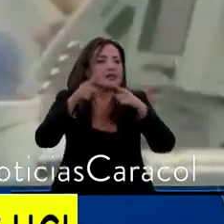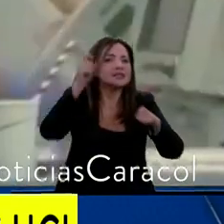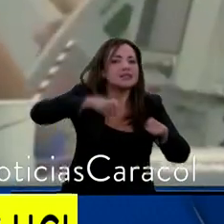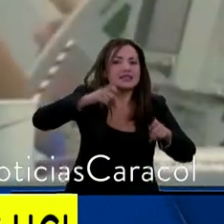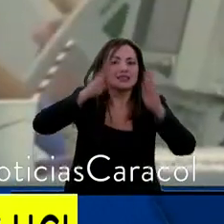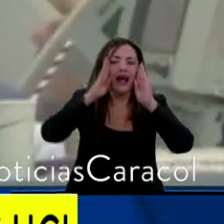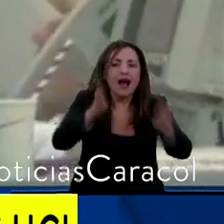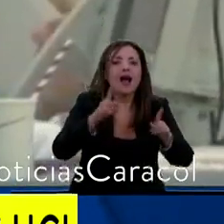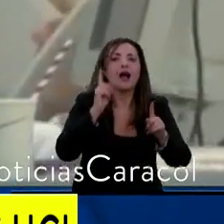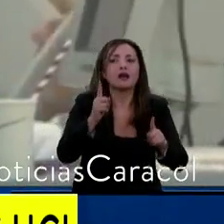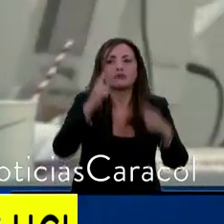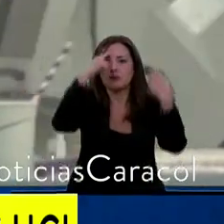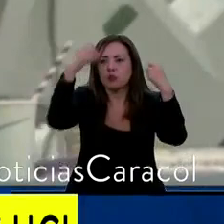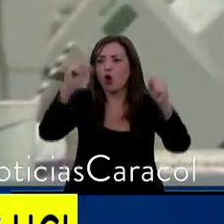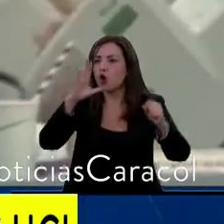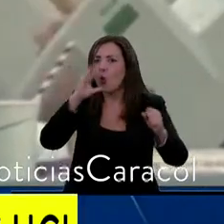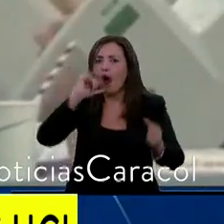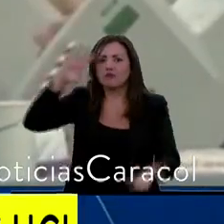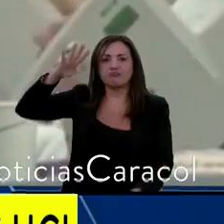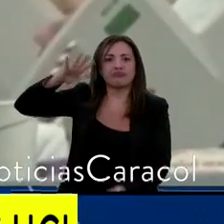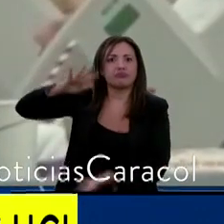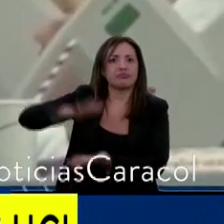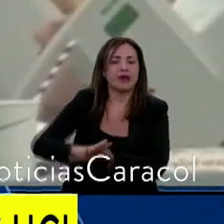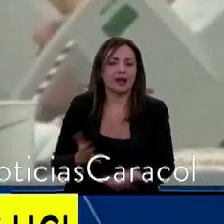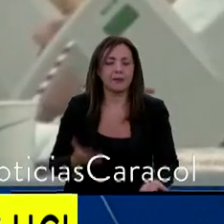críticos preocupa bastante en el departamento.